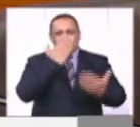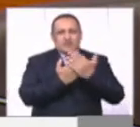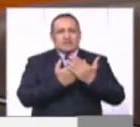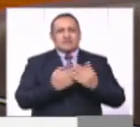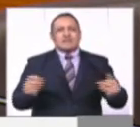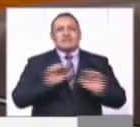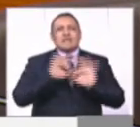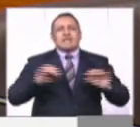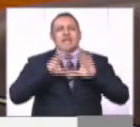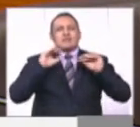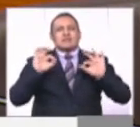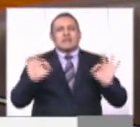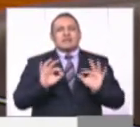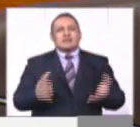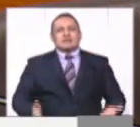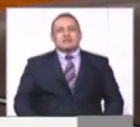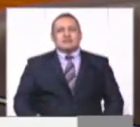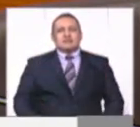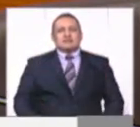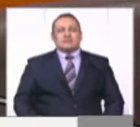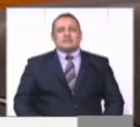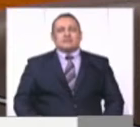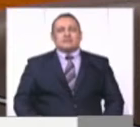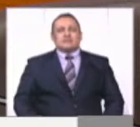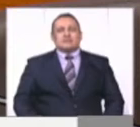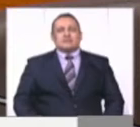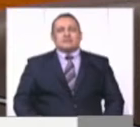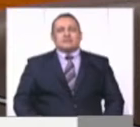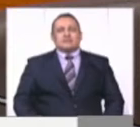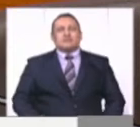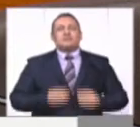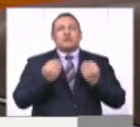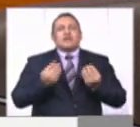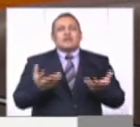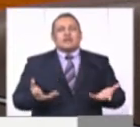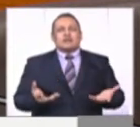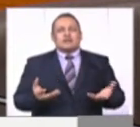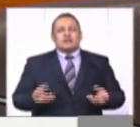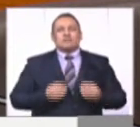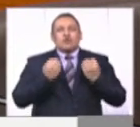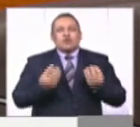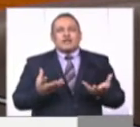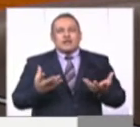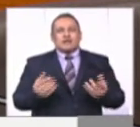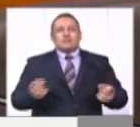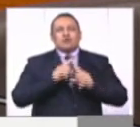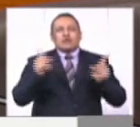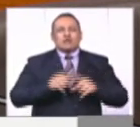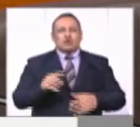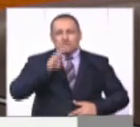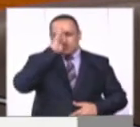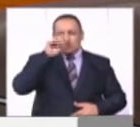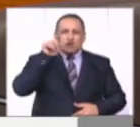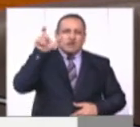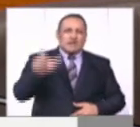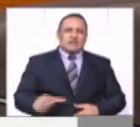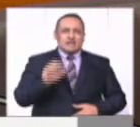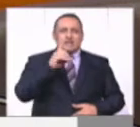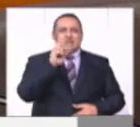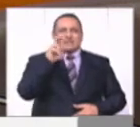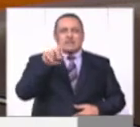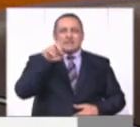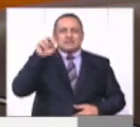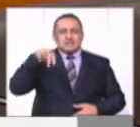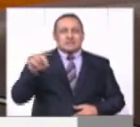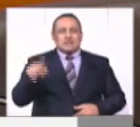y nadie dice nada por porque no es Serrano el señor Adrián el